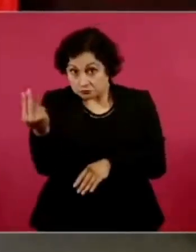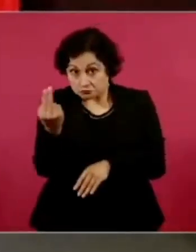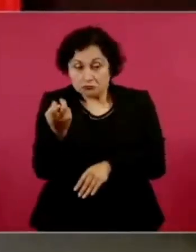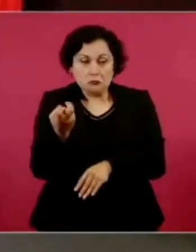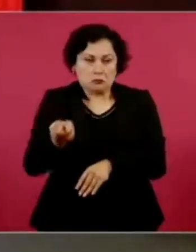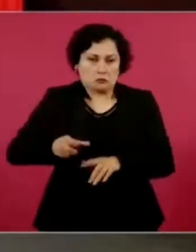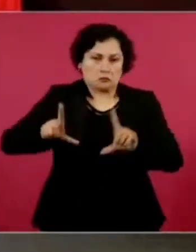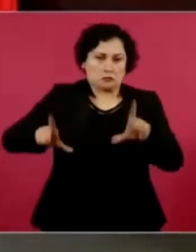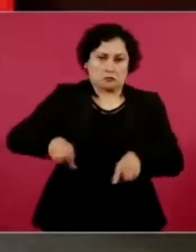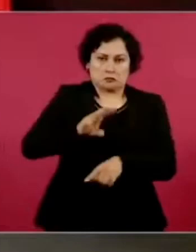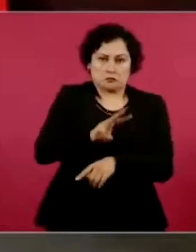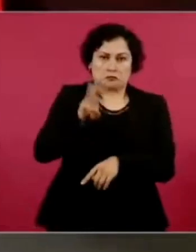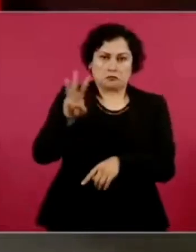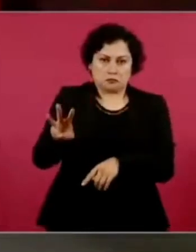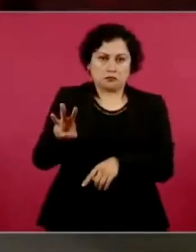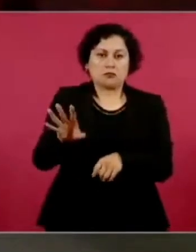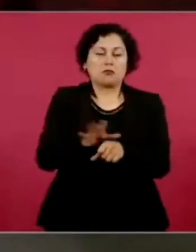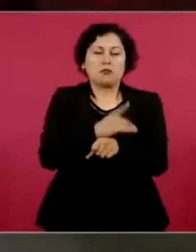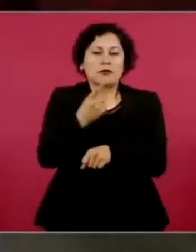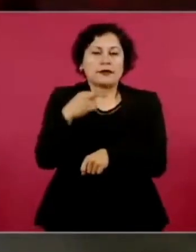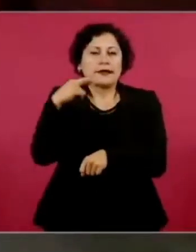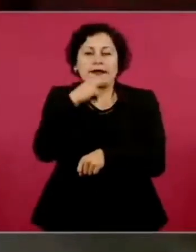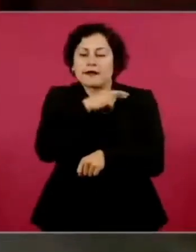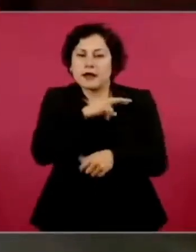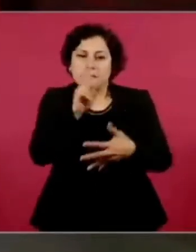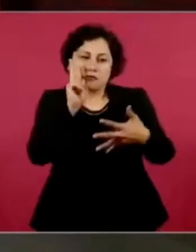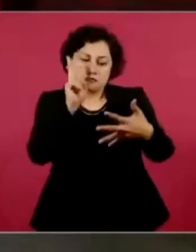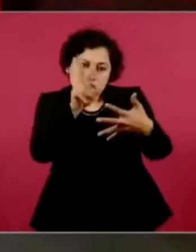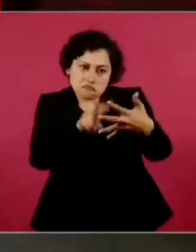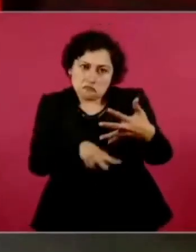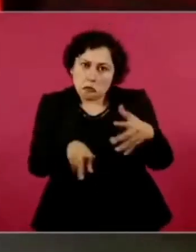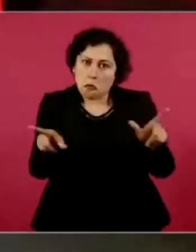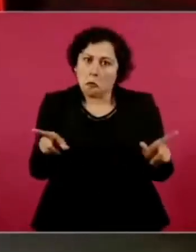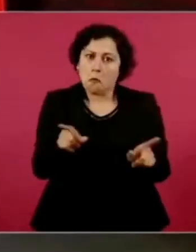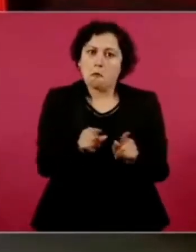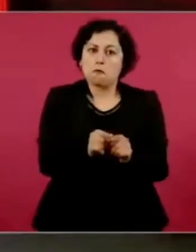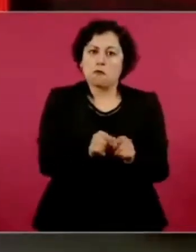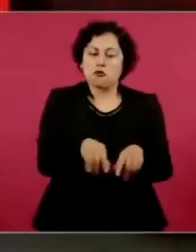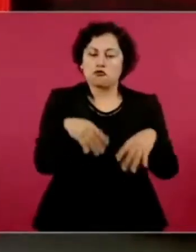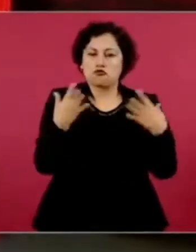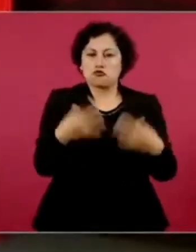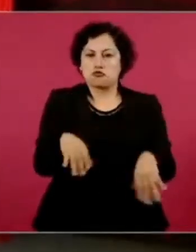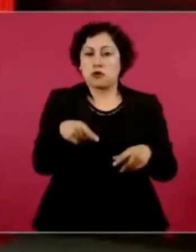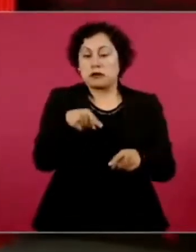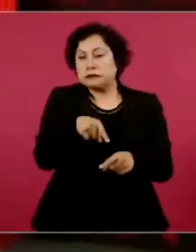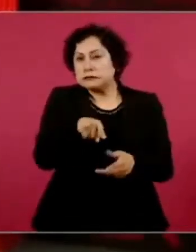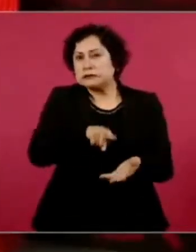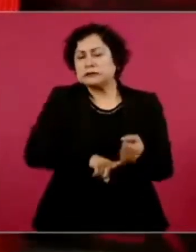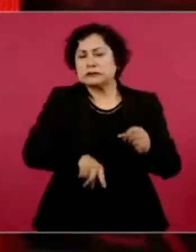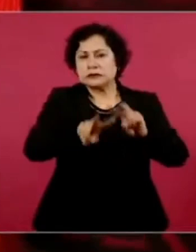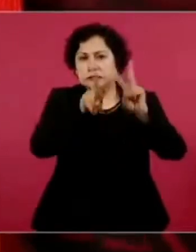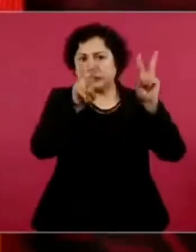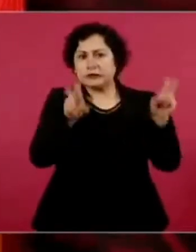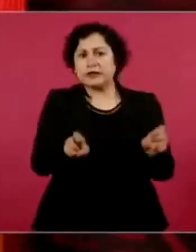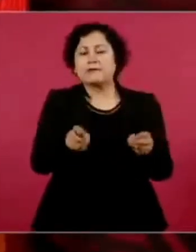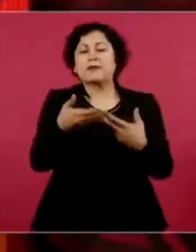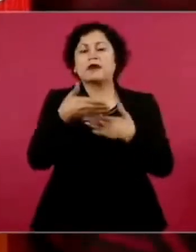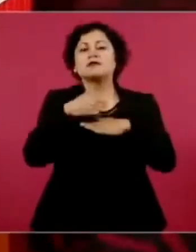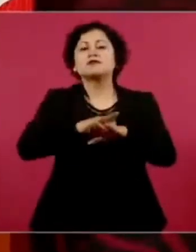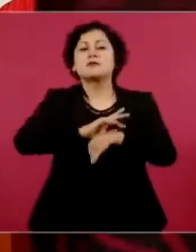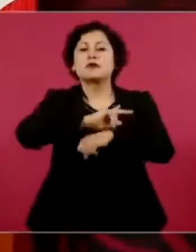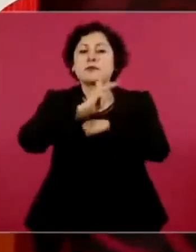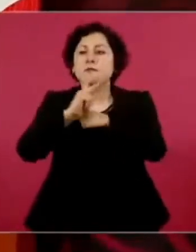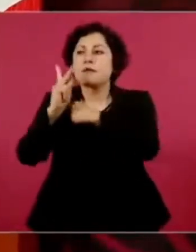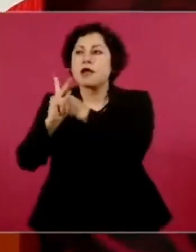porque es breve y tiene cosas interesantes sobre crecimiento económico de los países, son